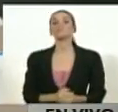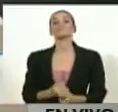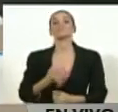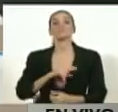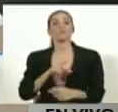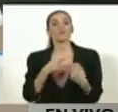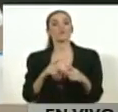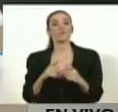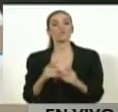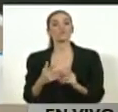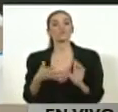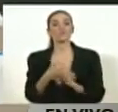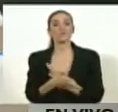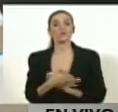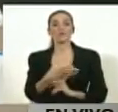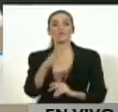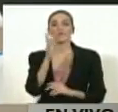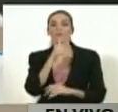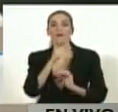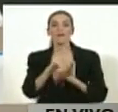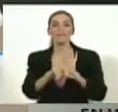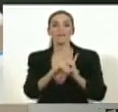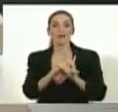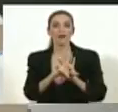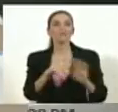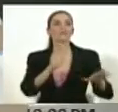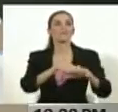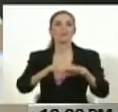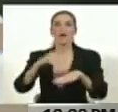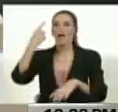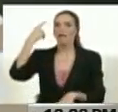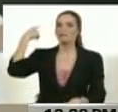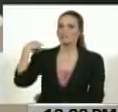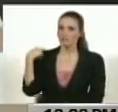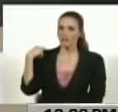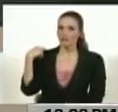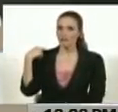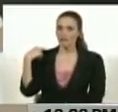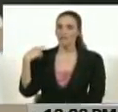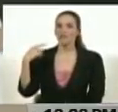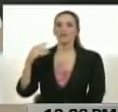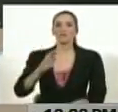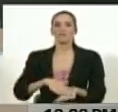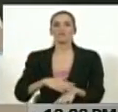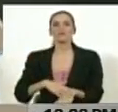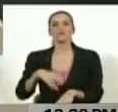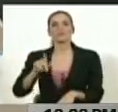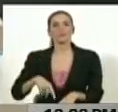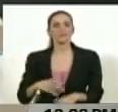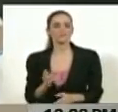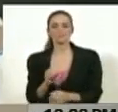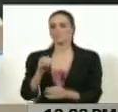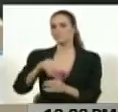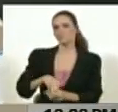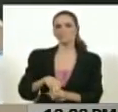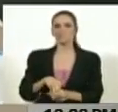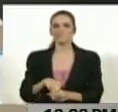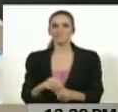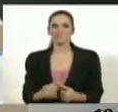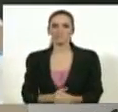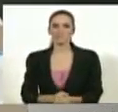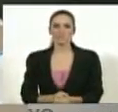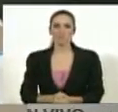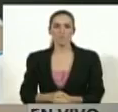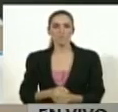cosas la ilegalidad de la convocatoria que se realizó ayer porque es intrusiva injerencista en la